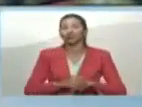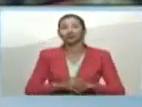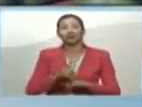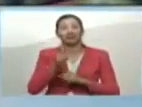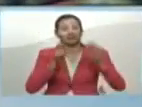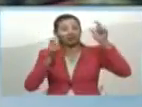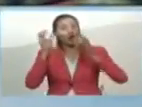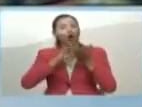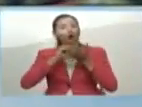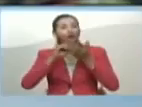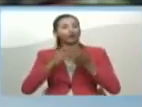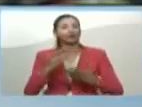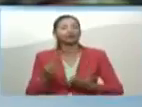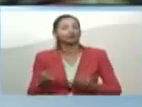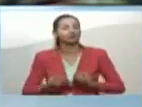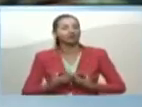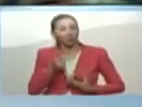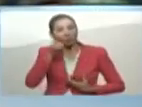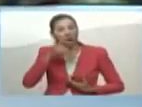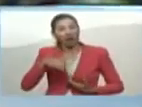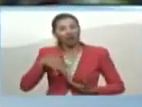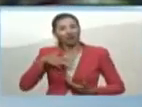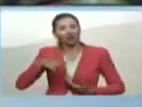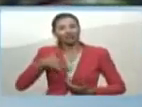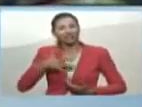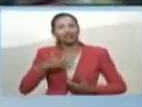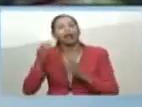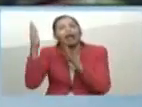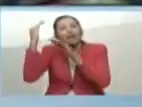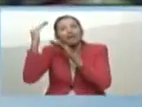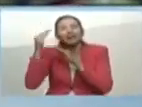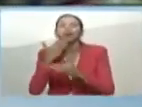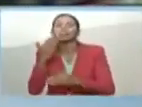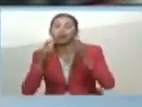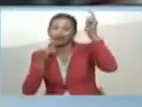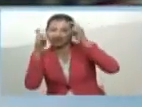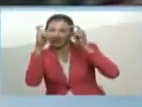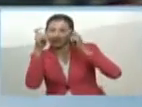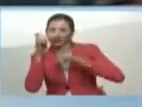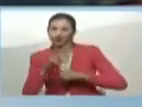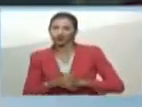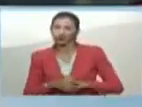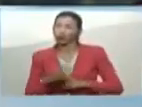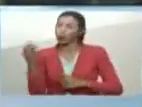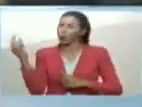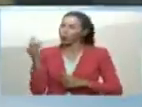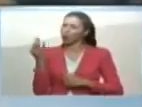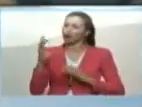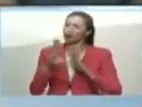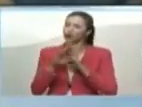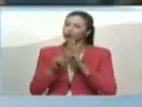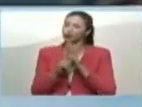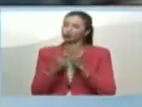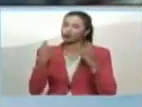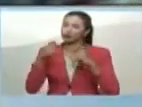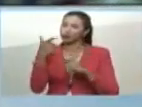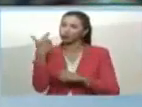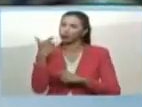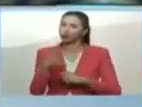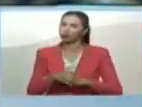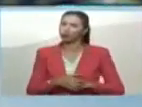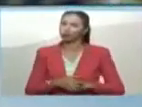esperanza en aquel por ahora. Y la concretó en una propuesta que fue la constituyente originaria para buscar